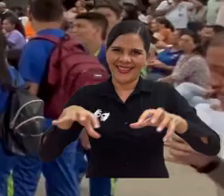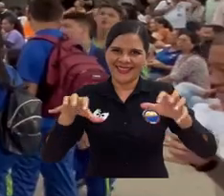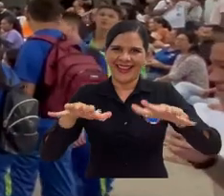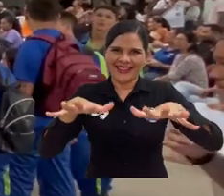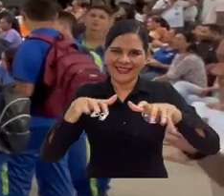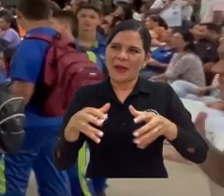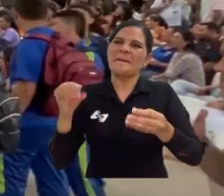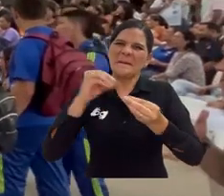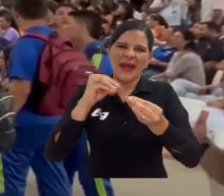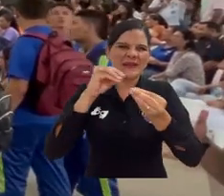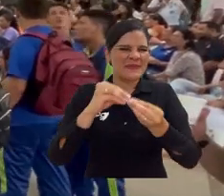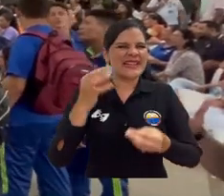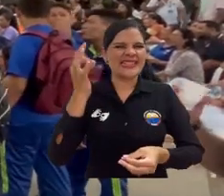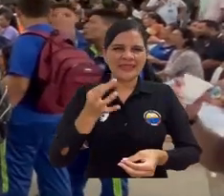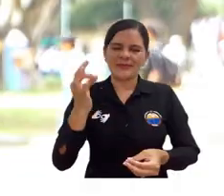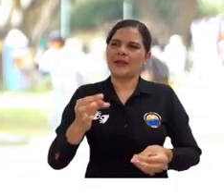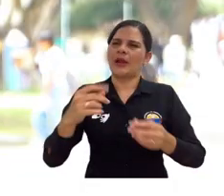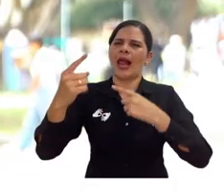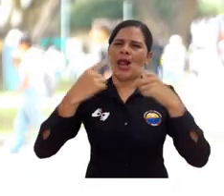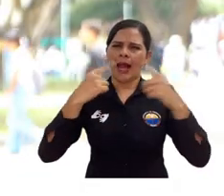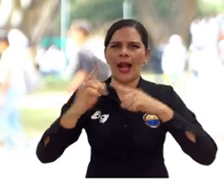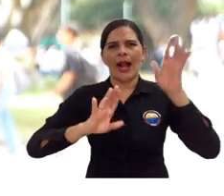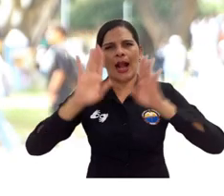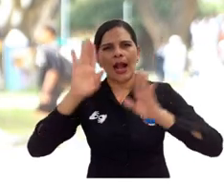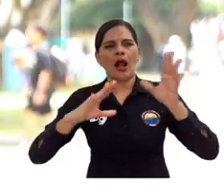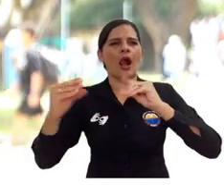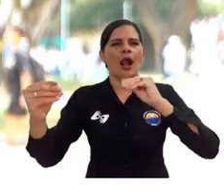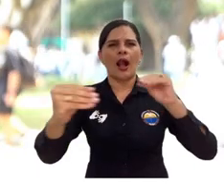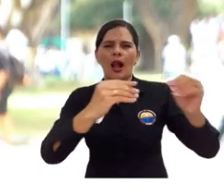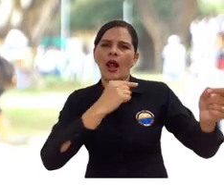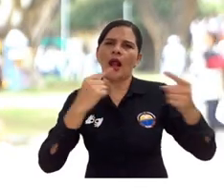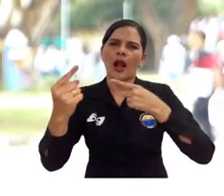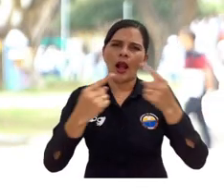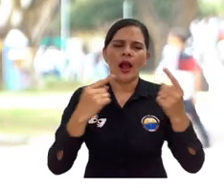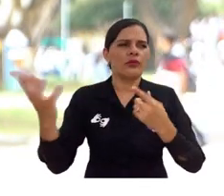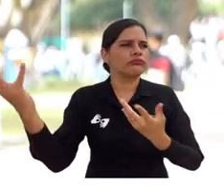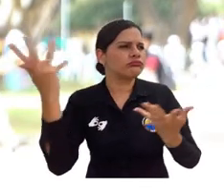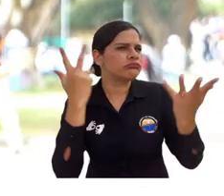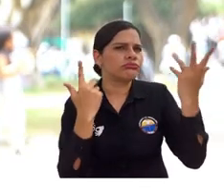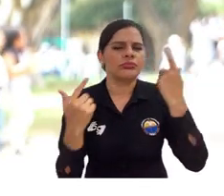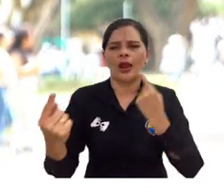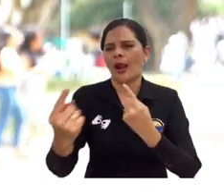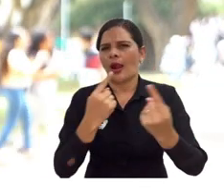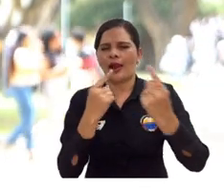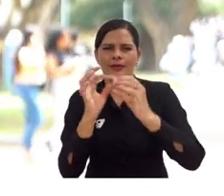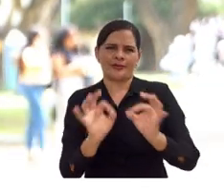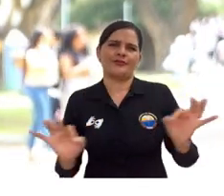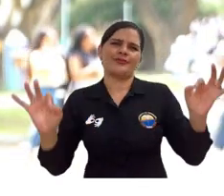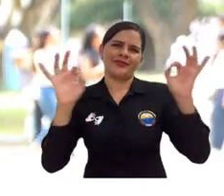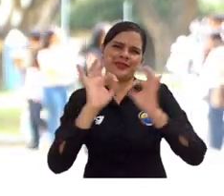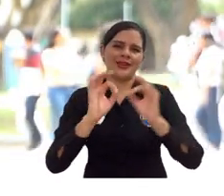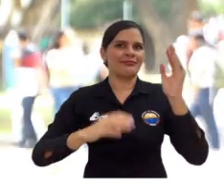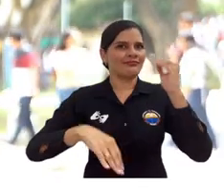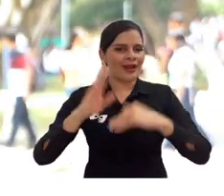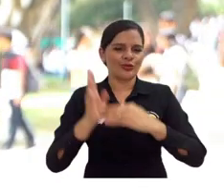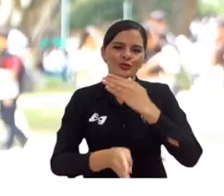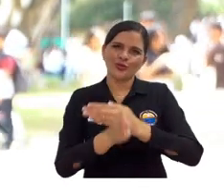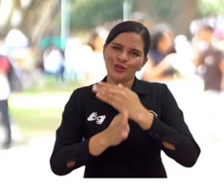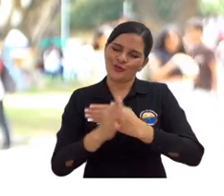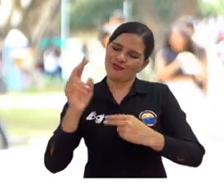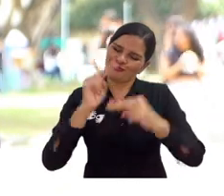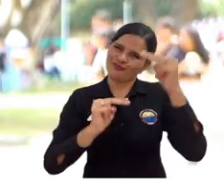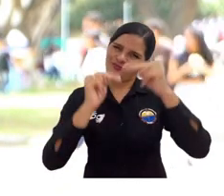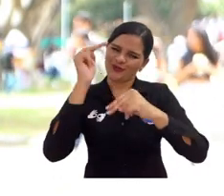actividades que se llevó a cabo se sigan haciendo. Necesitamos más asambleas, necesitamos más hablar, necesitamos más escucharnos, pero ante